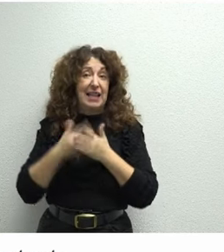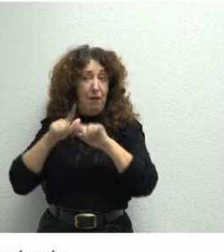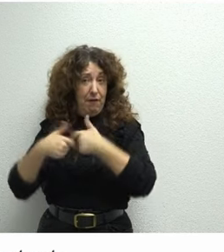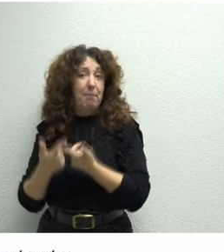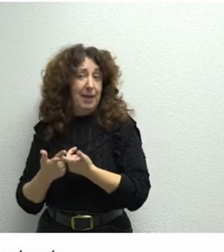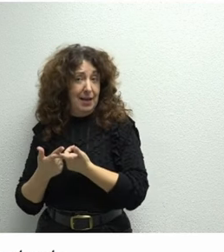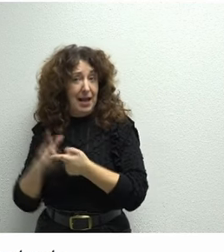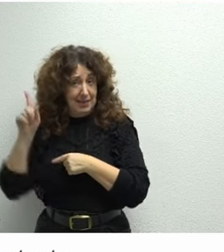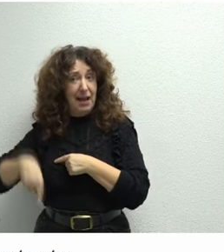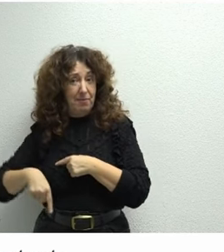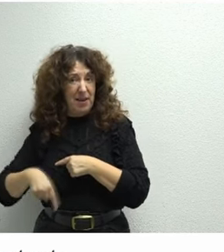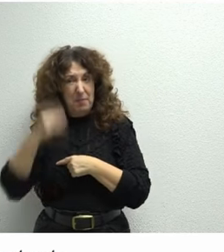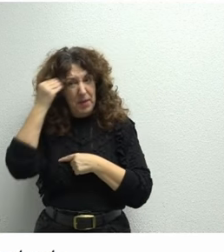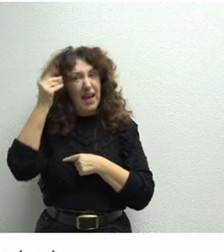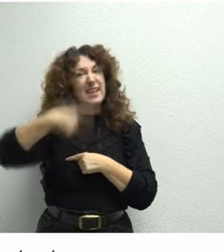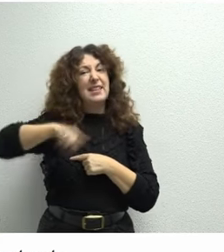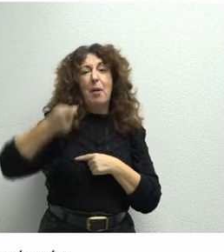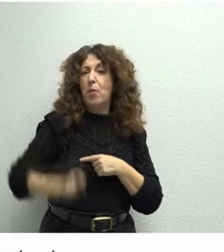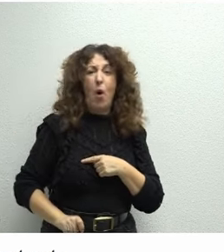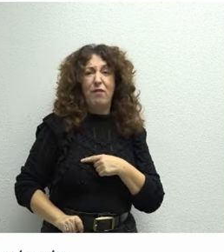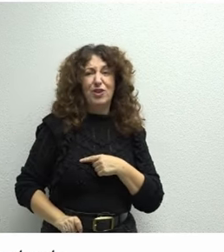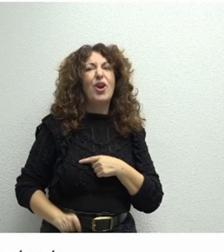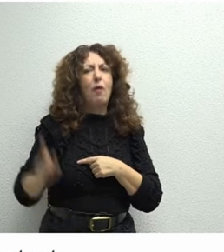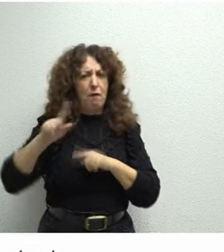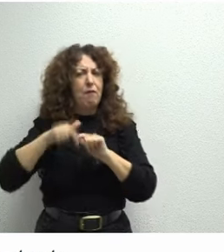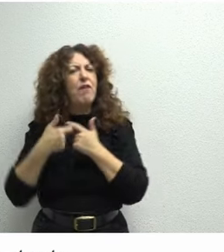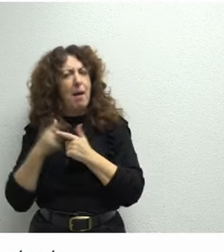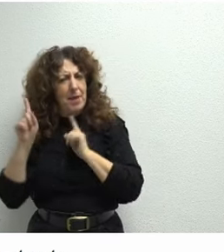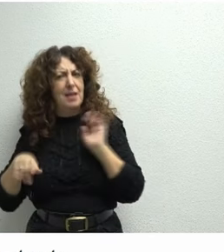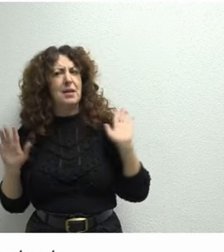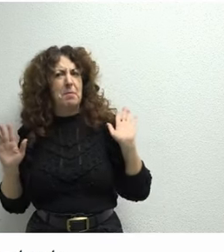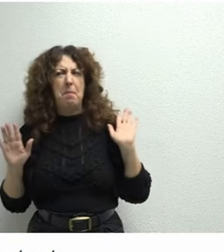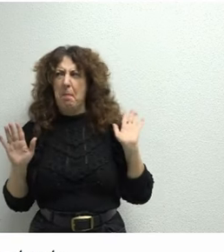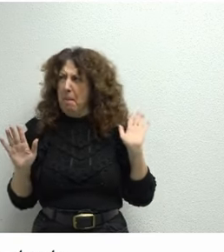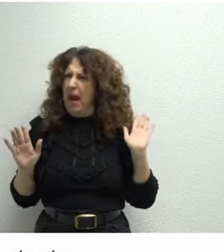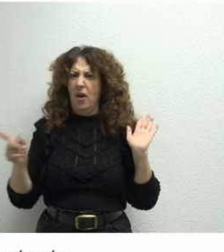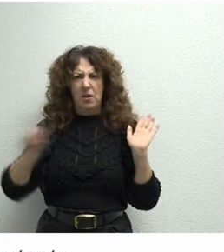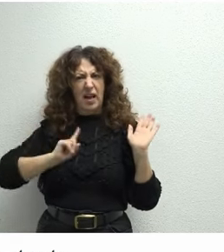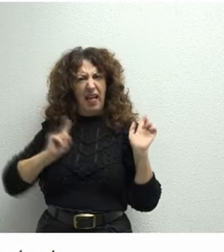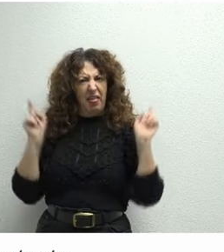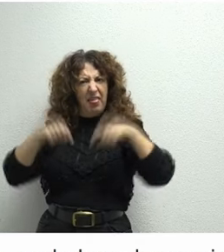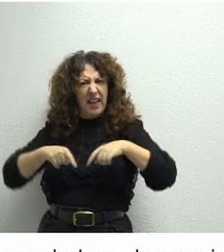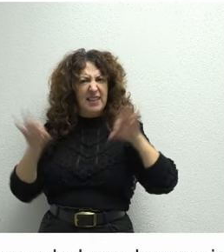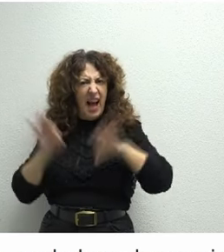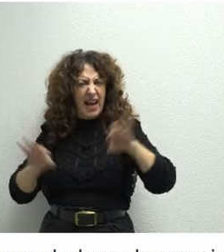familias muchas familias algunas dicen Oye pero es que no me